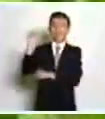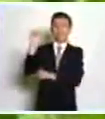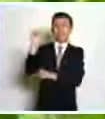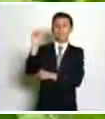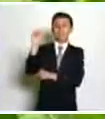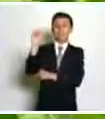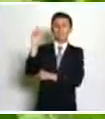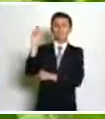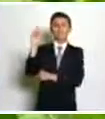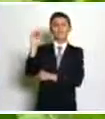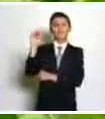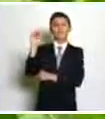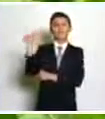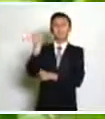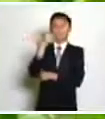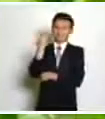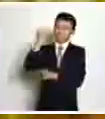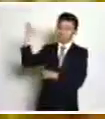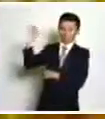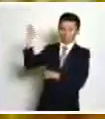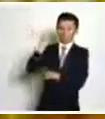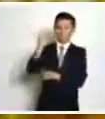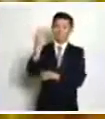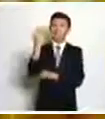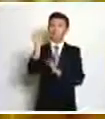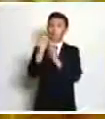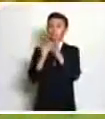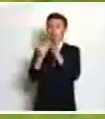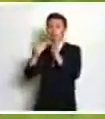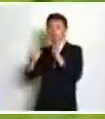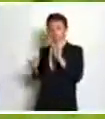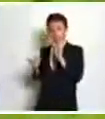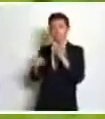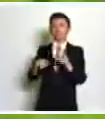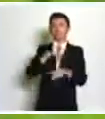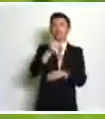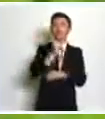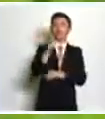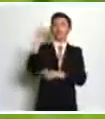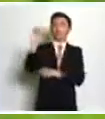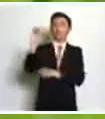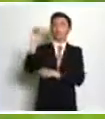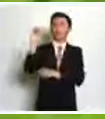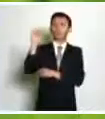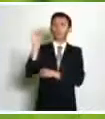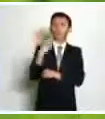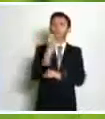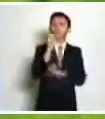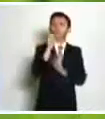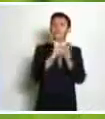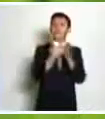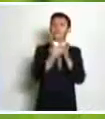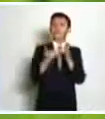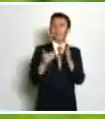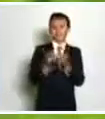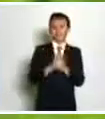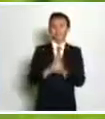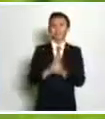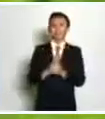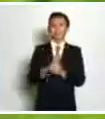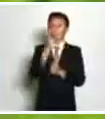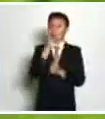realiza de 6 a 5 meses previos y la rosa 2 meses. A principios de septiembre ya tiene que estar pinchado para que salga para los